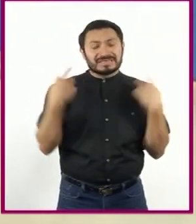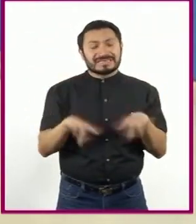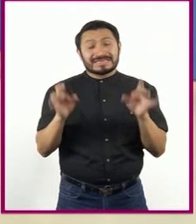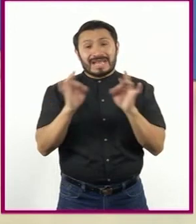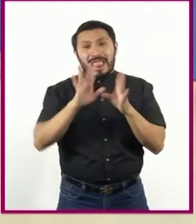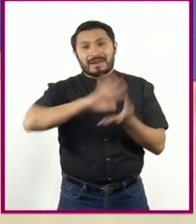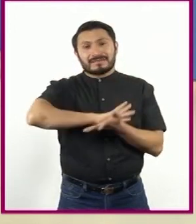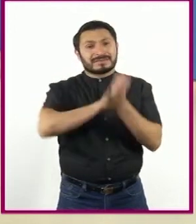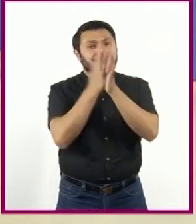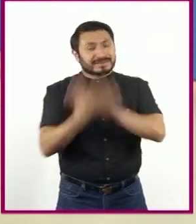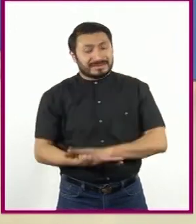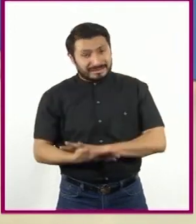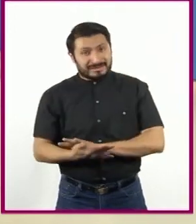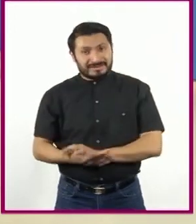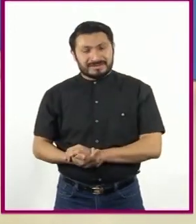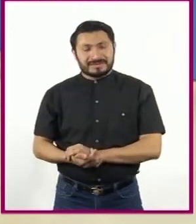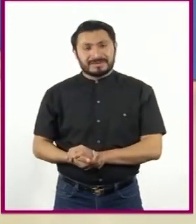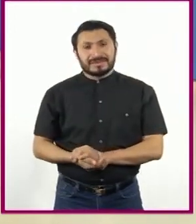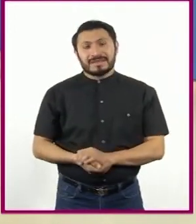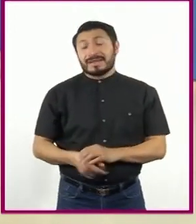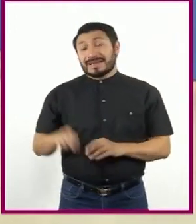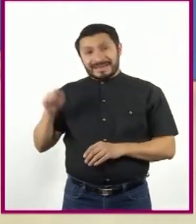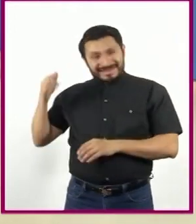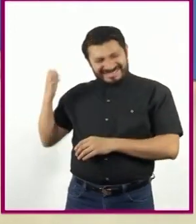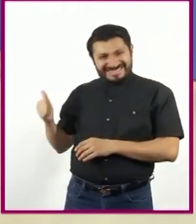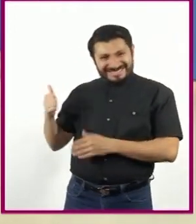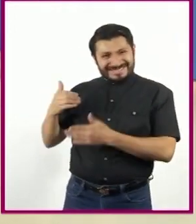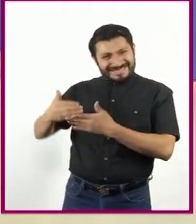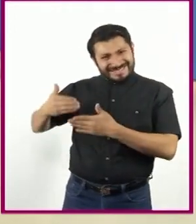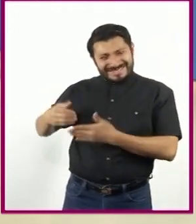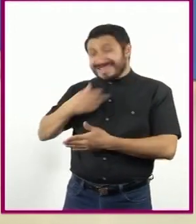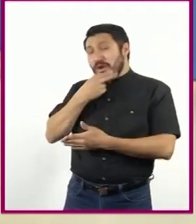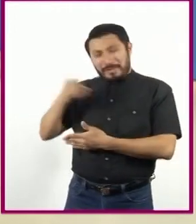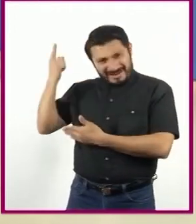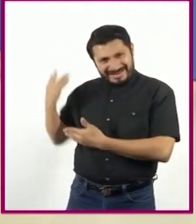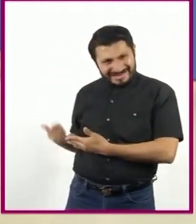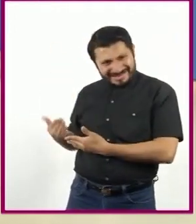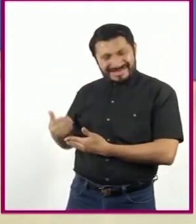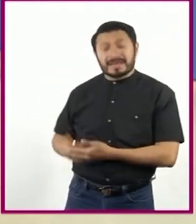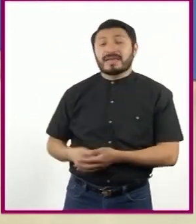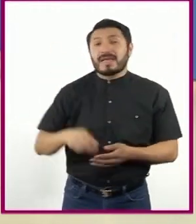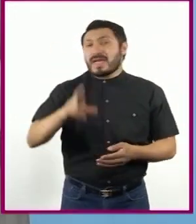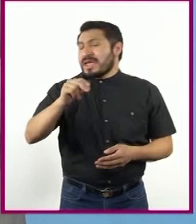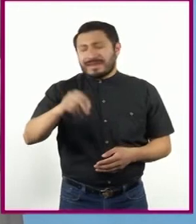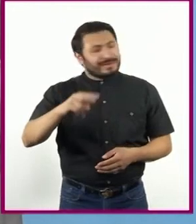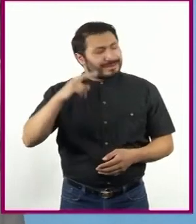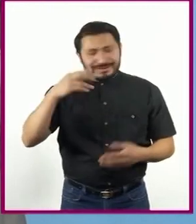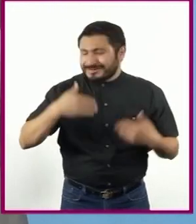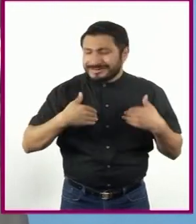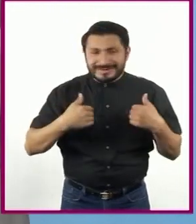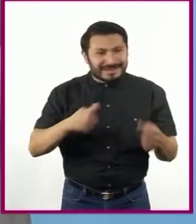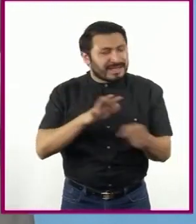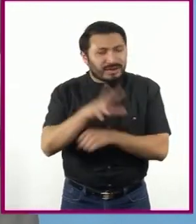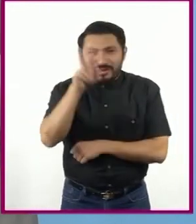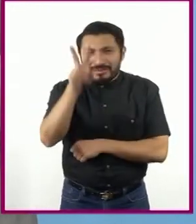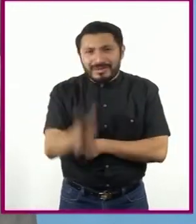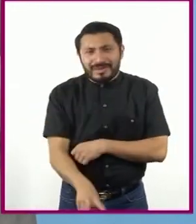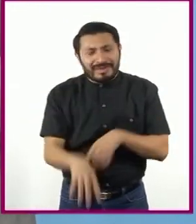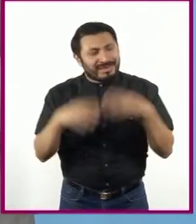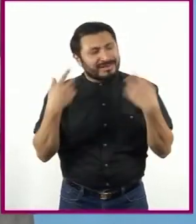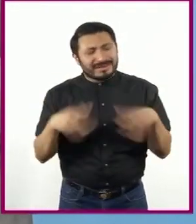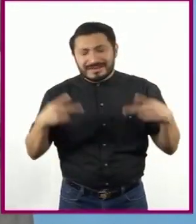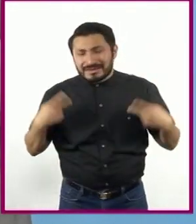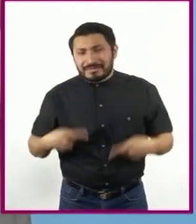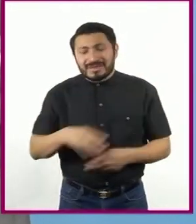contrario. Le Jeune, fiado de la propaganda, no había calibrado la realidad. Los